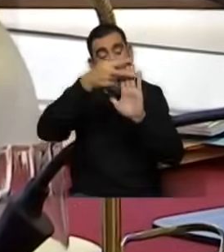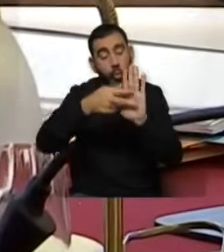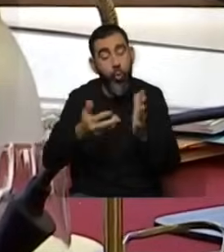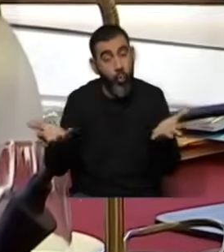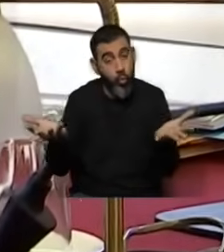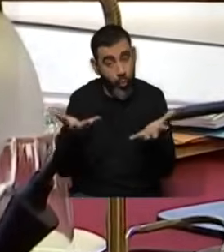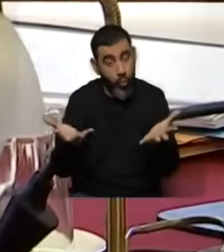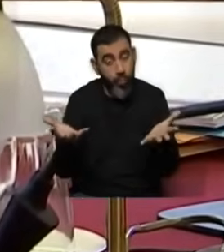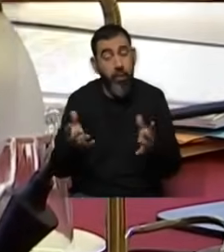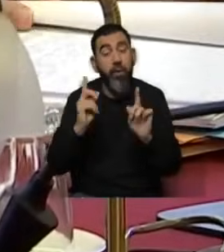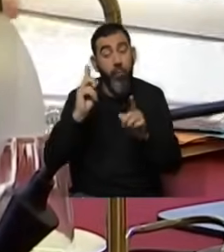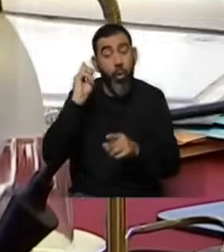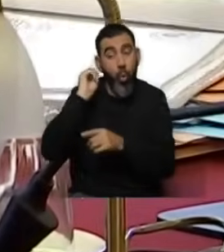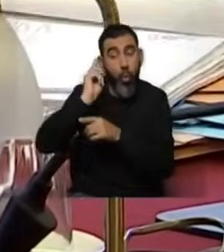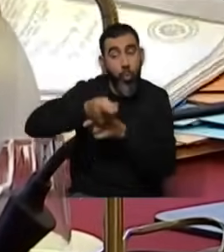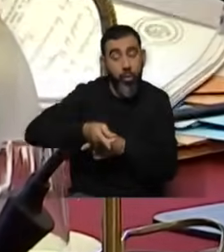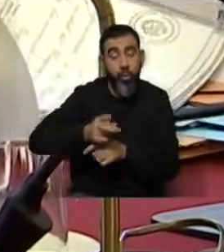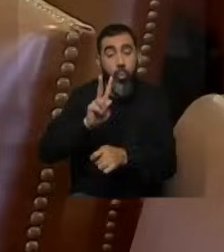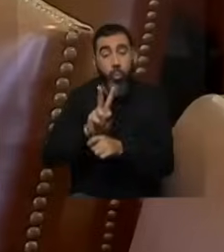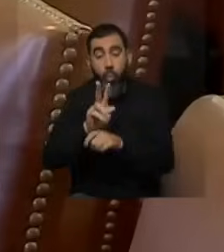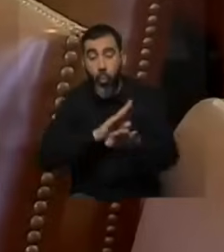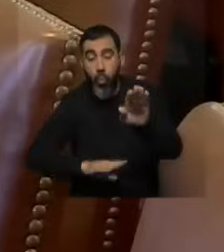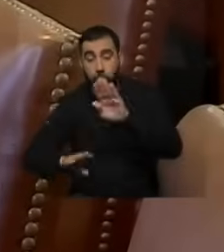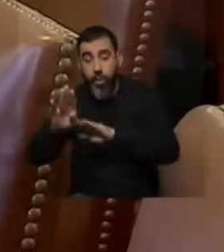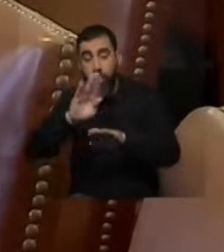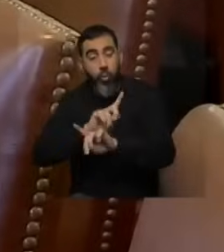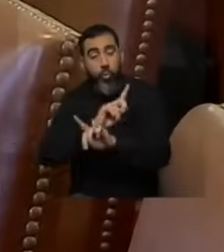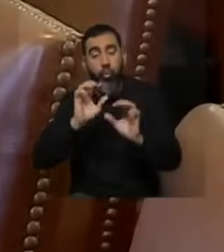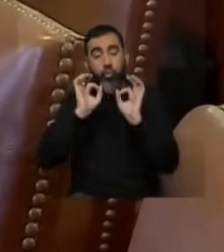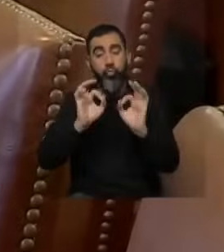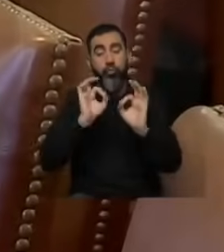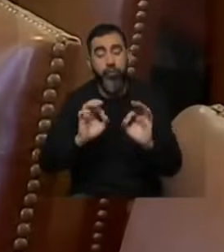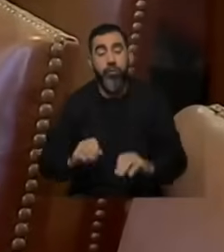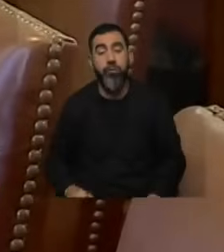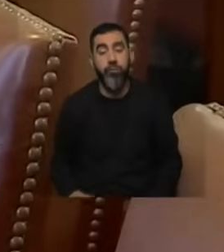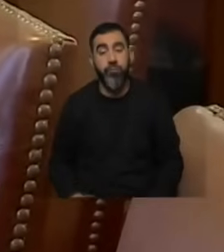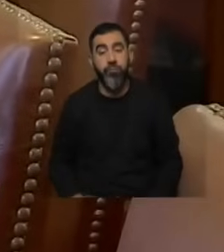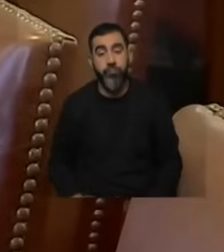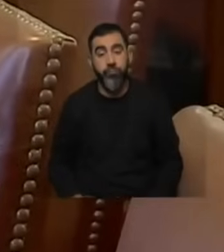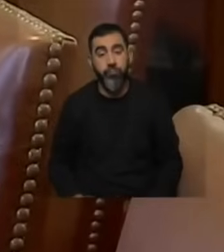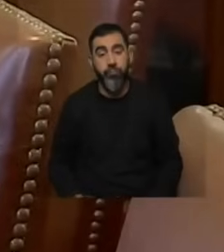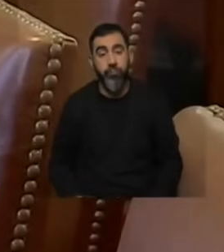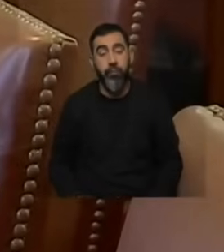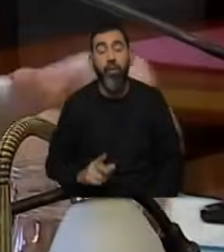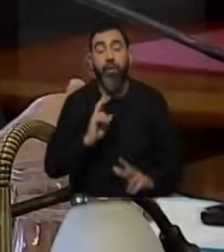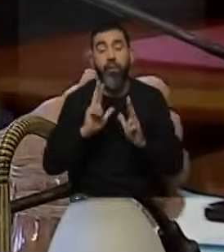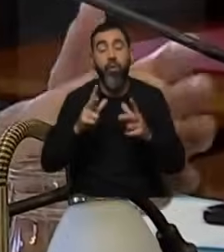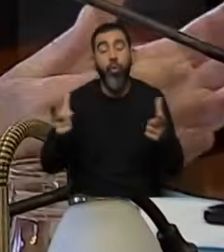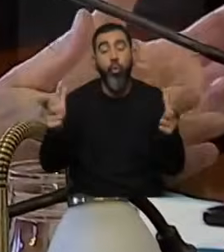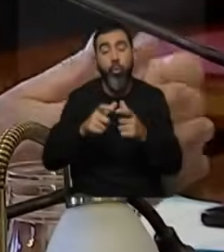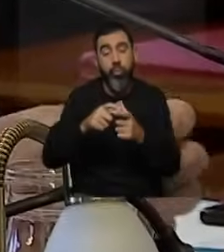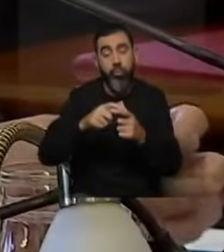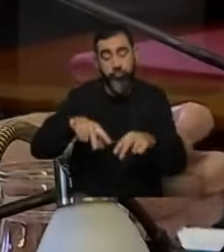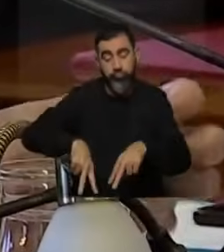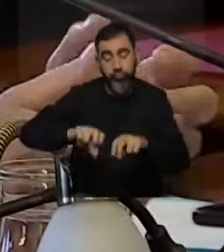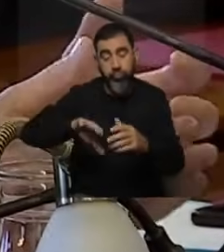actual incluida la obligación de proporcionar cuidados paliativos no es suficiente en todas las circunstancias y destacó que la comisión estudiará los planteos